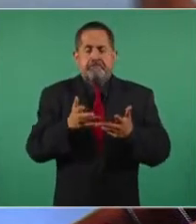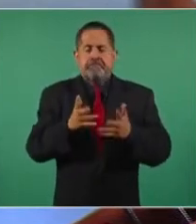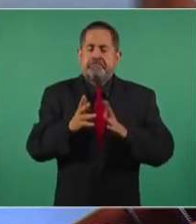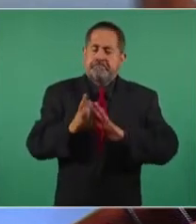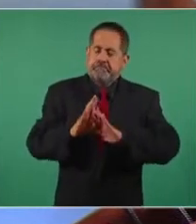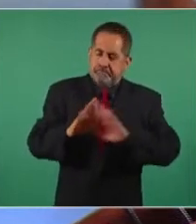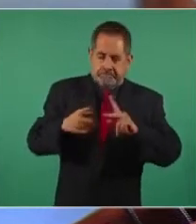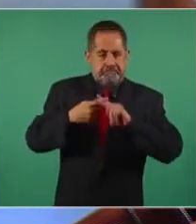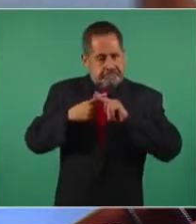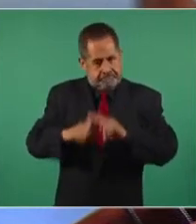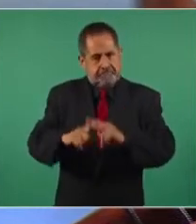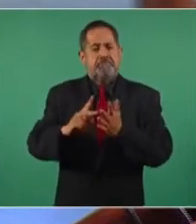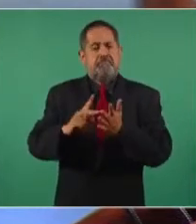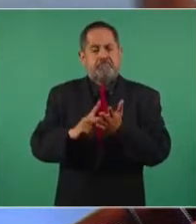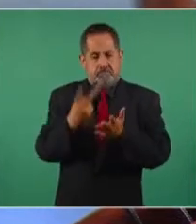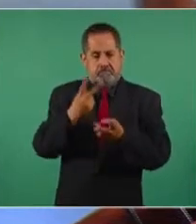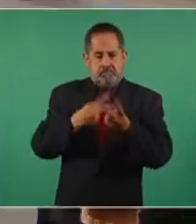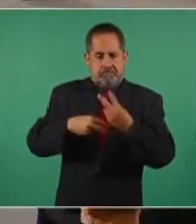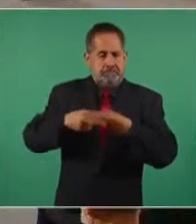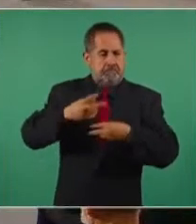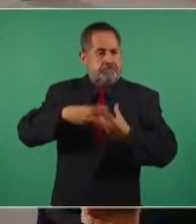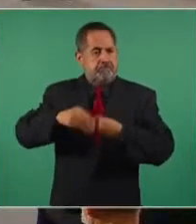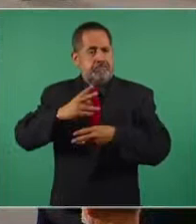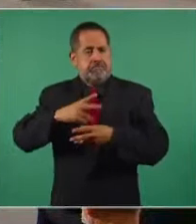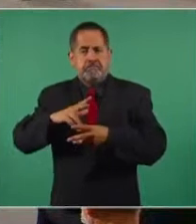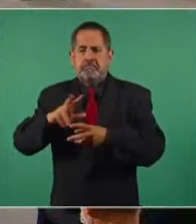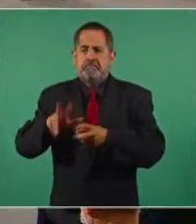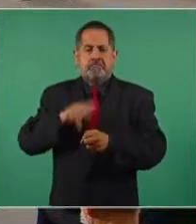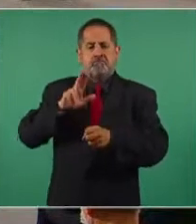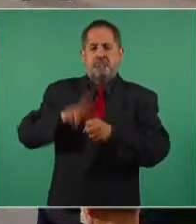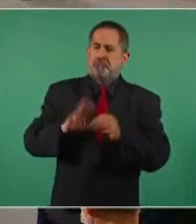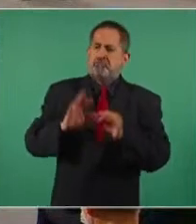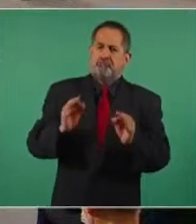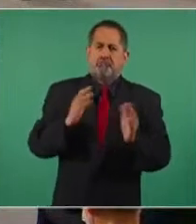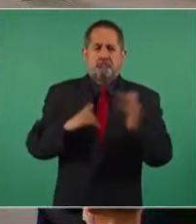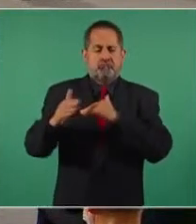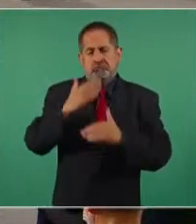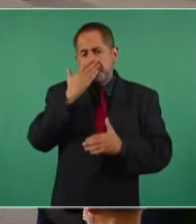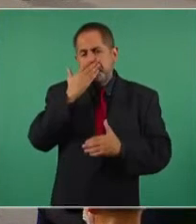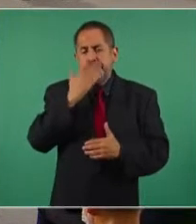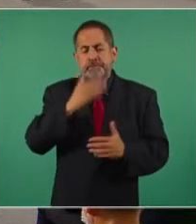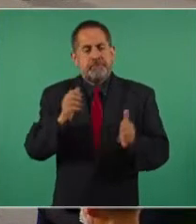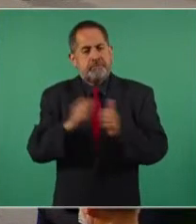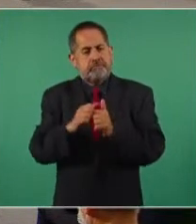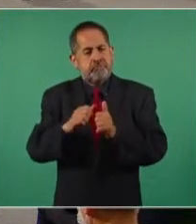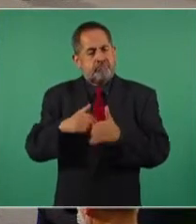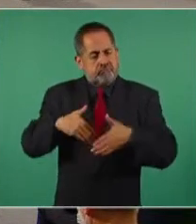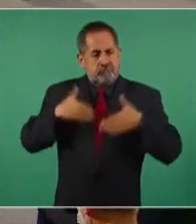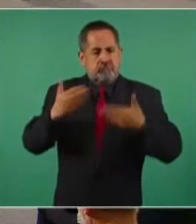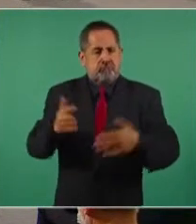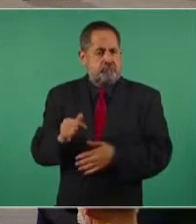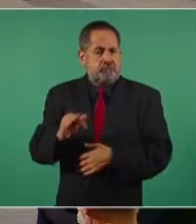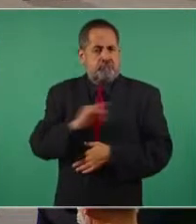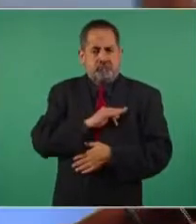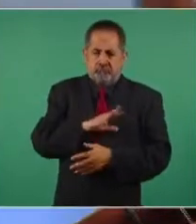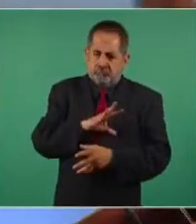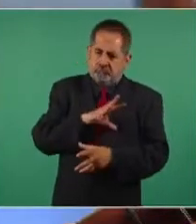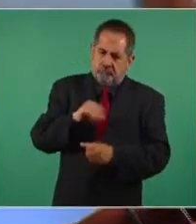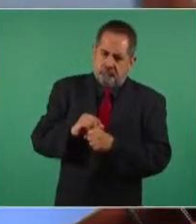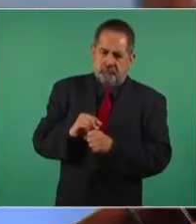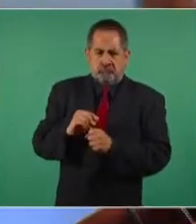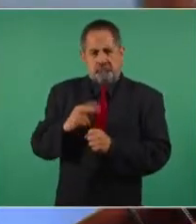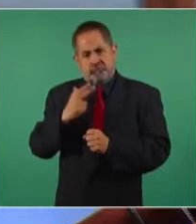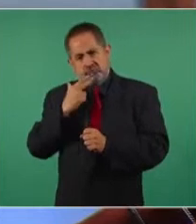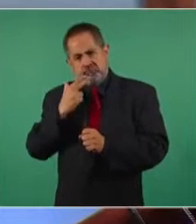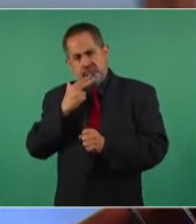de regreso a la normalidad y hay que tener mucha fe en que las cosas van